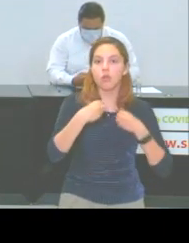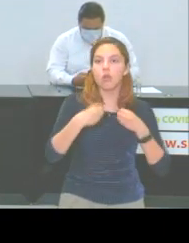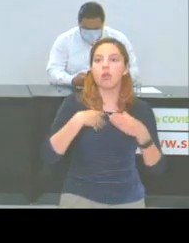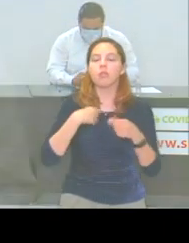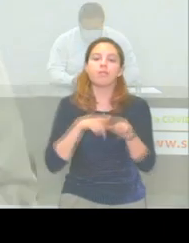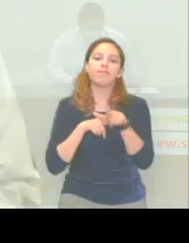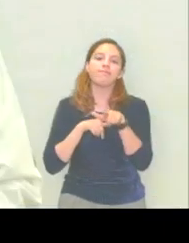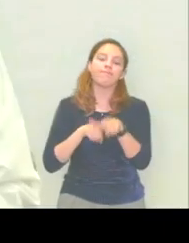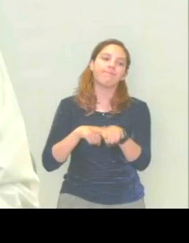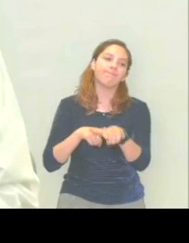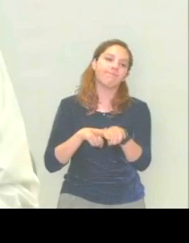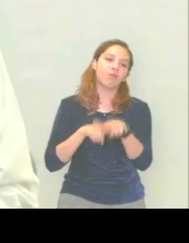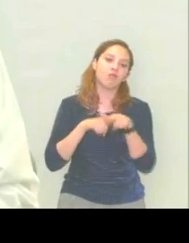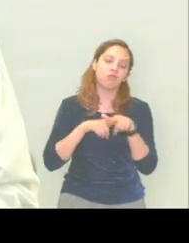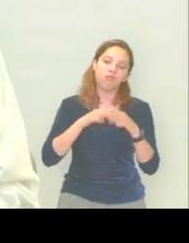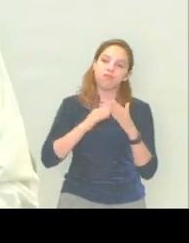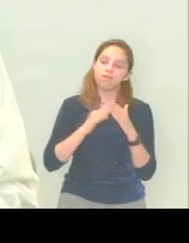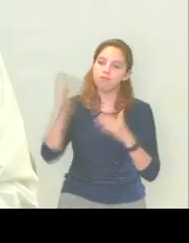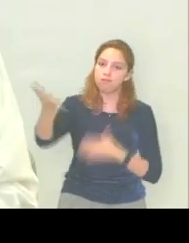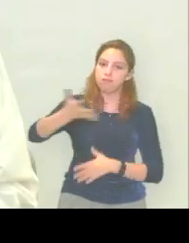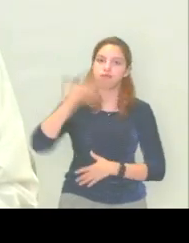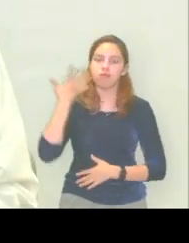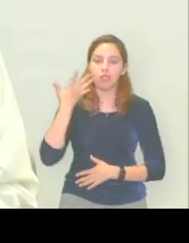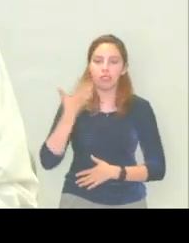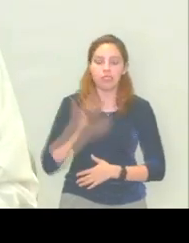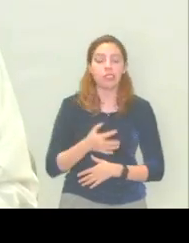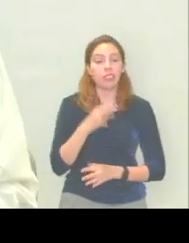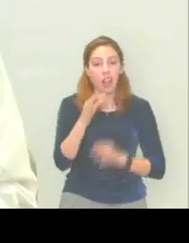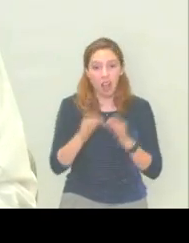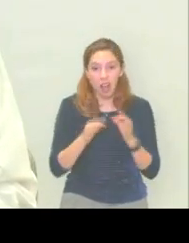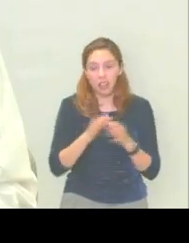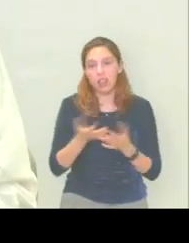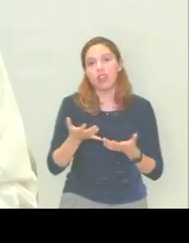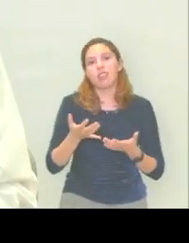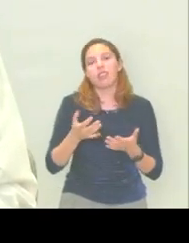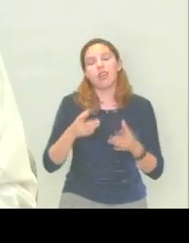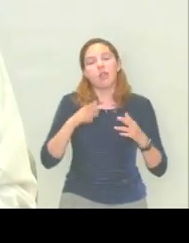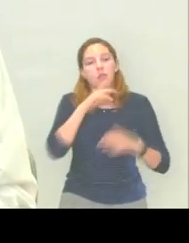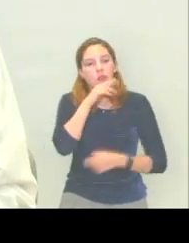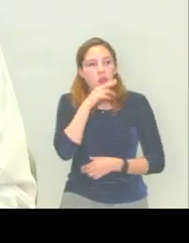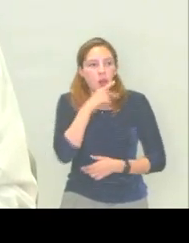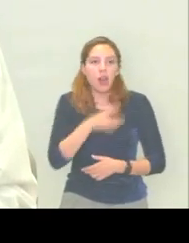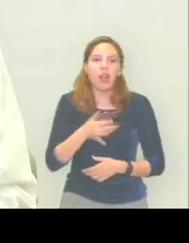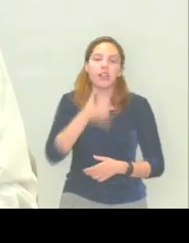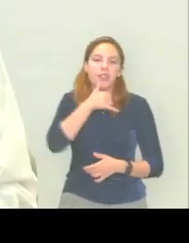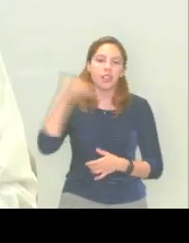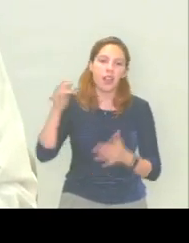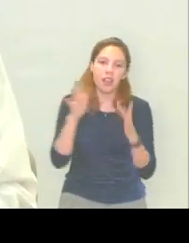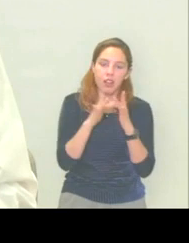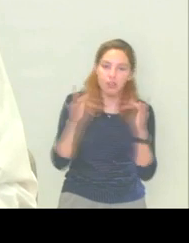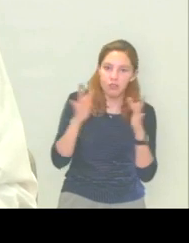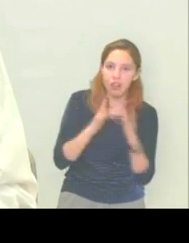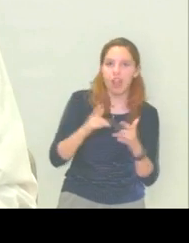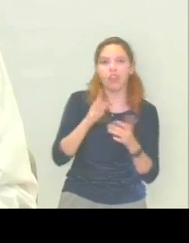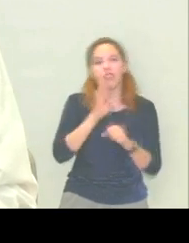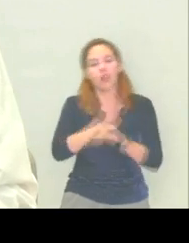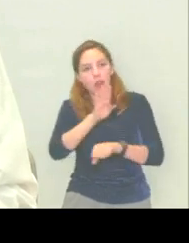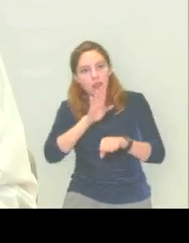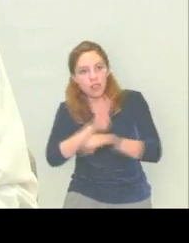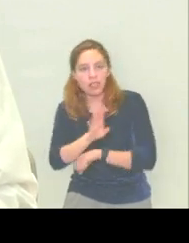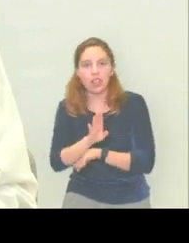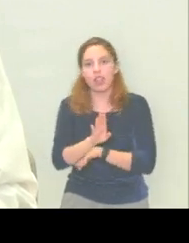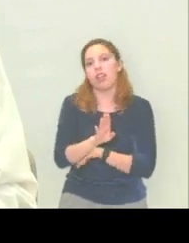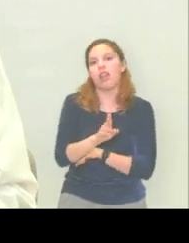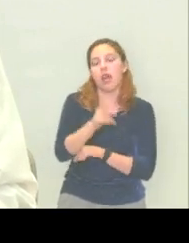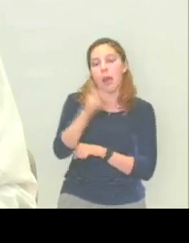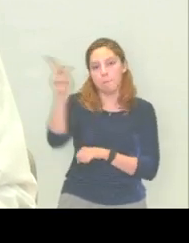transmisión se sigan estableciendo. Pero con noticias preocupantes de Italia, de Francia, de Brasil, de Polonia, de Perú,